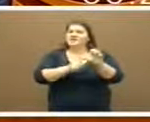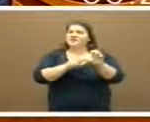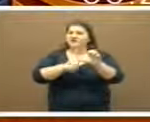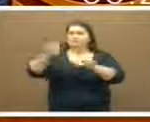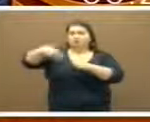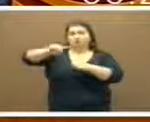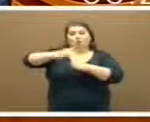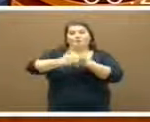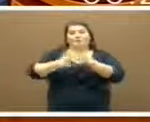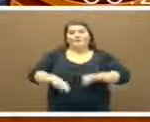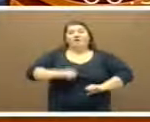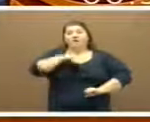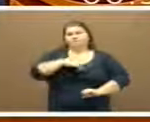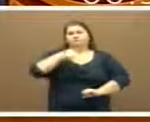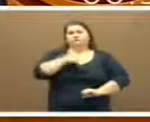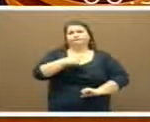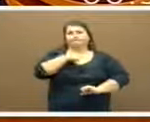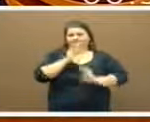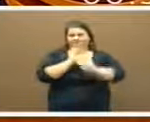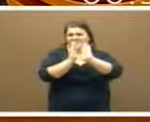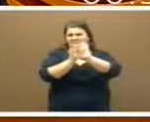ustedes gobiernan.